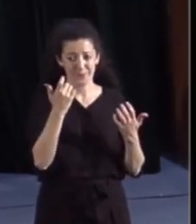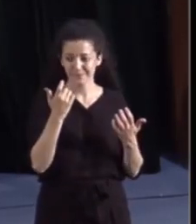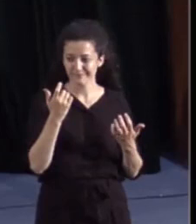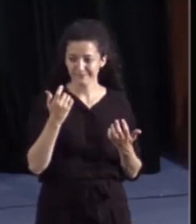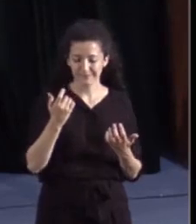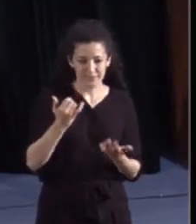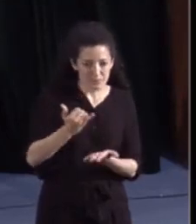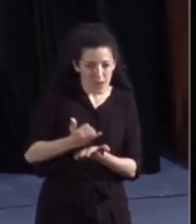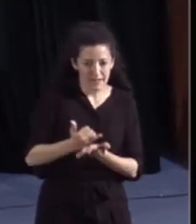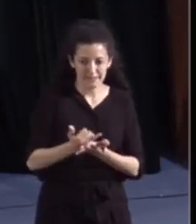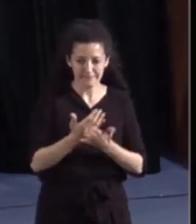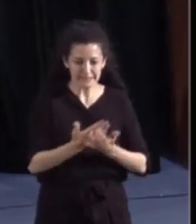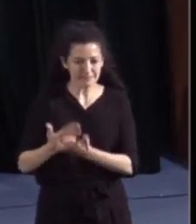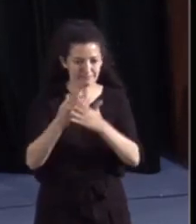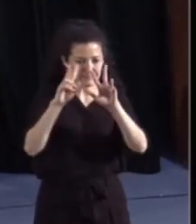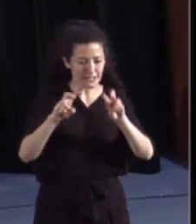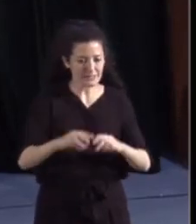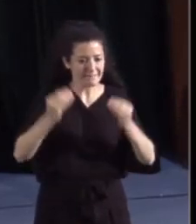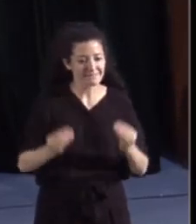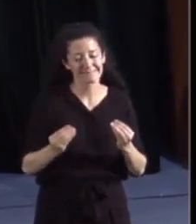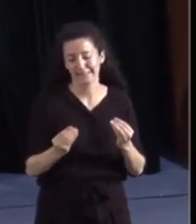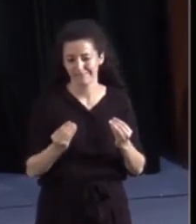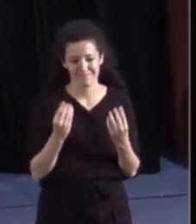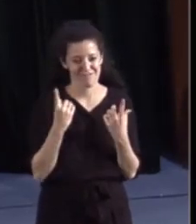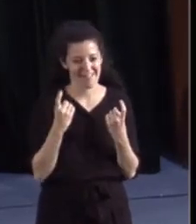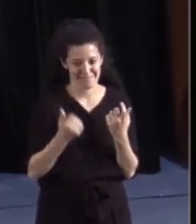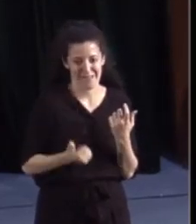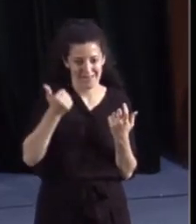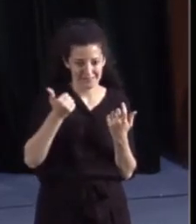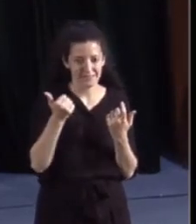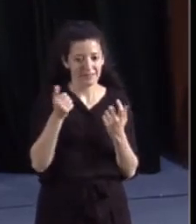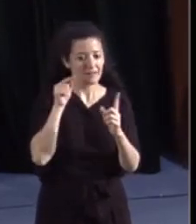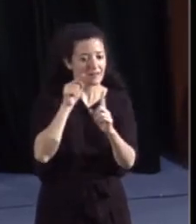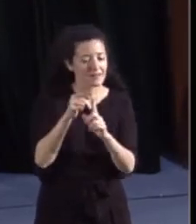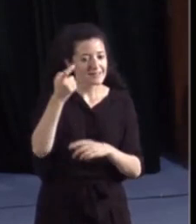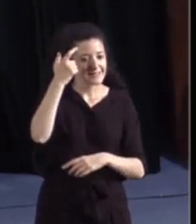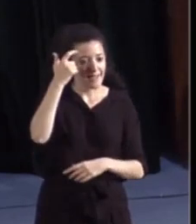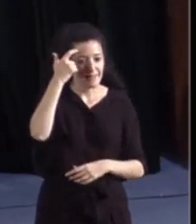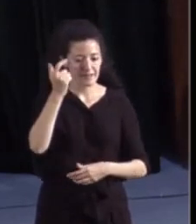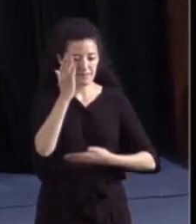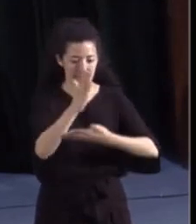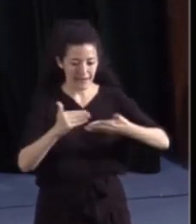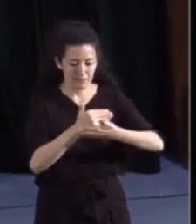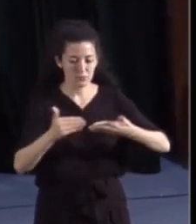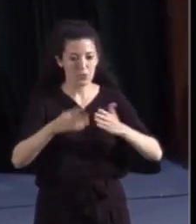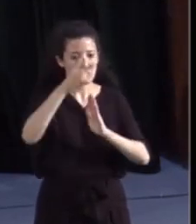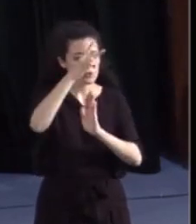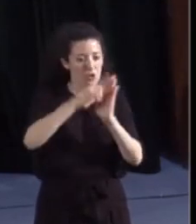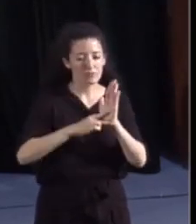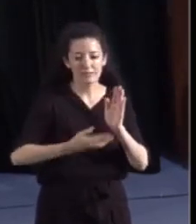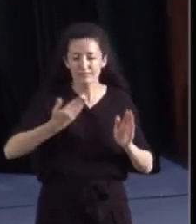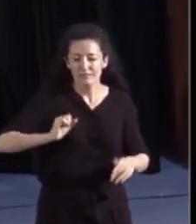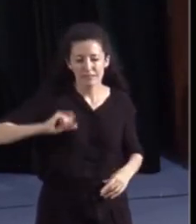experimentales, científicas, que nos den apoyo a cuáles parámetros son fundamentales desde un punto de